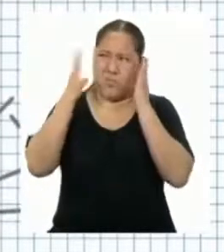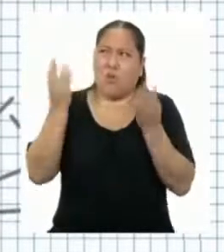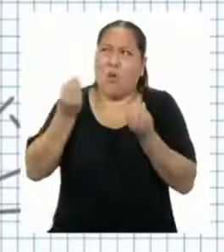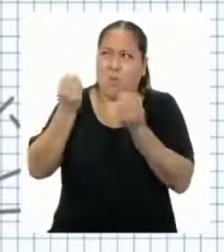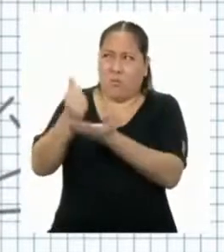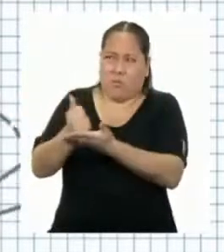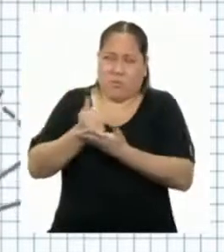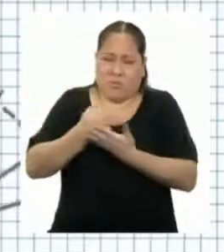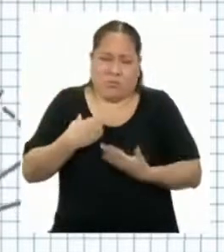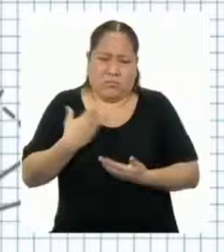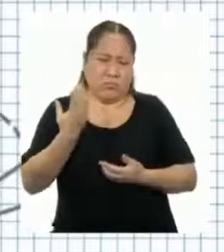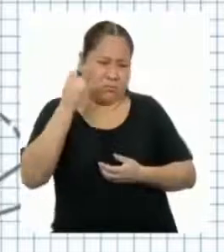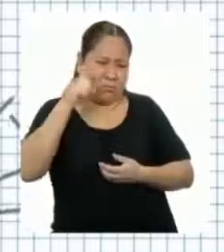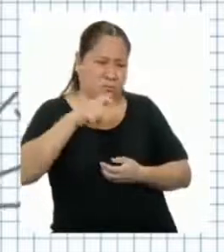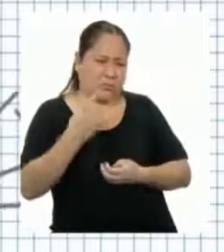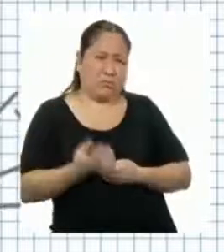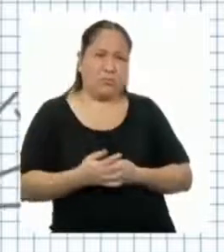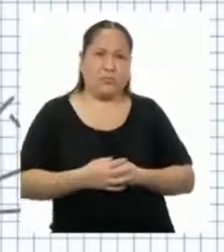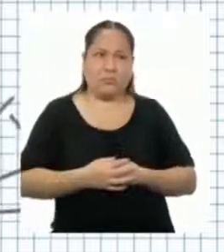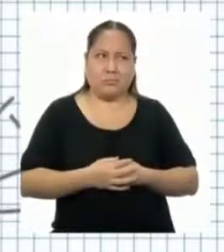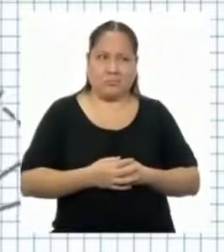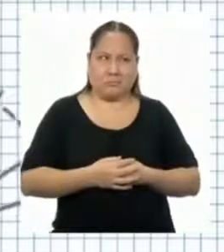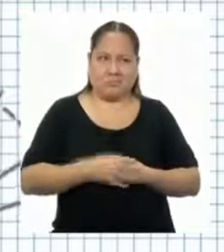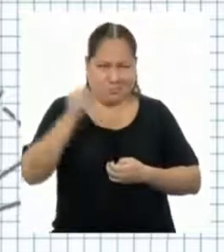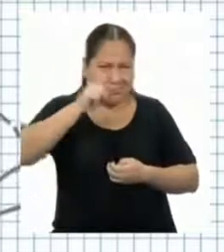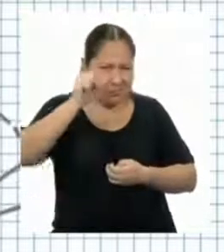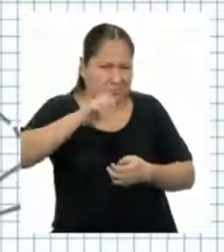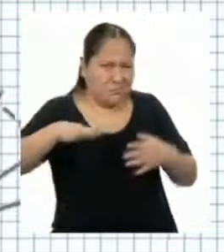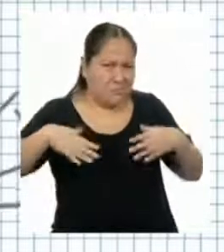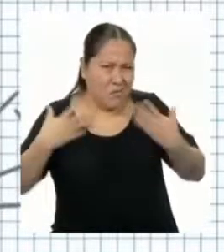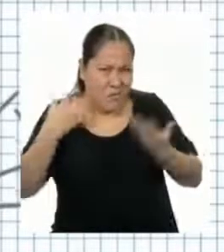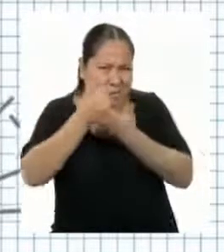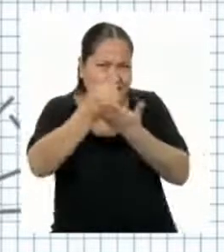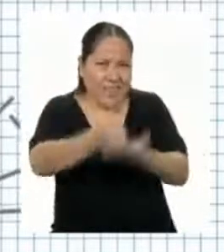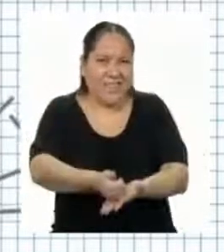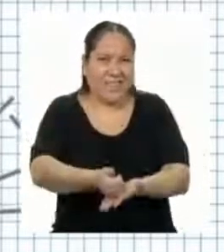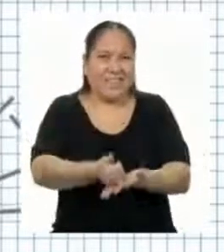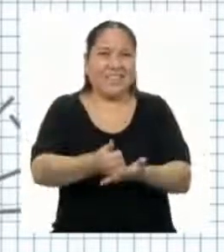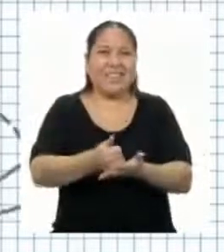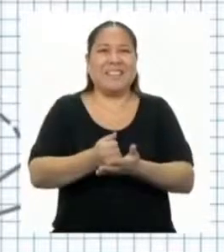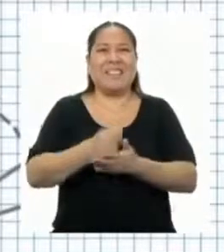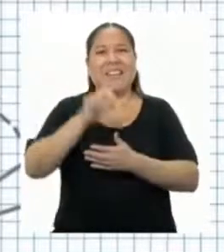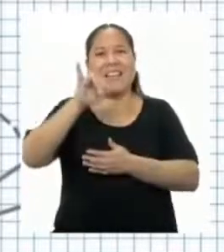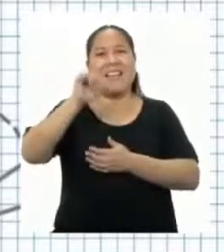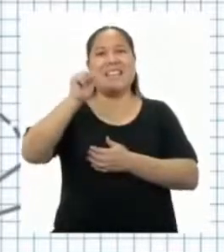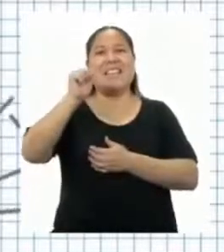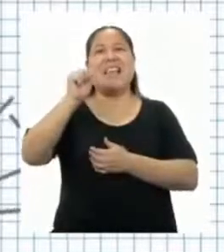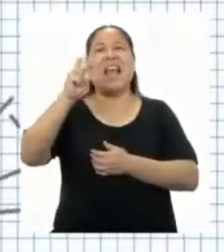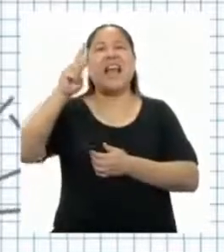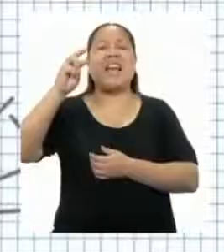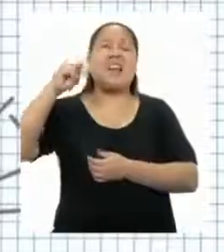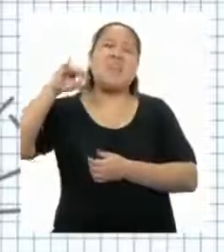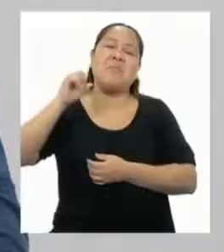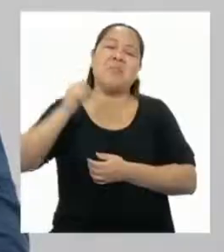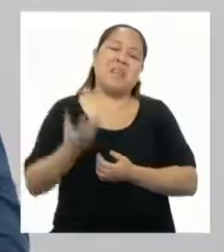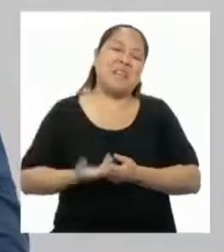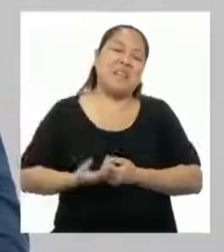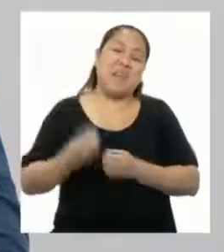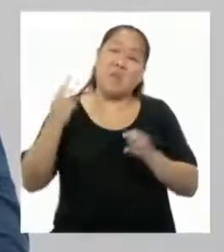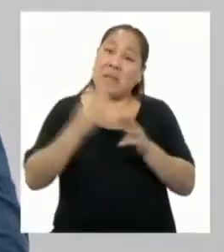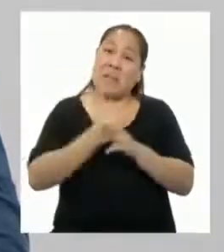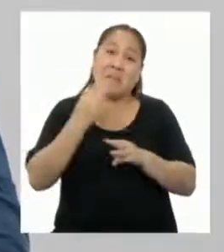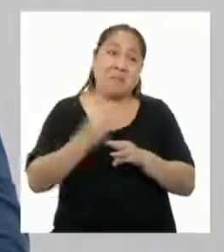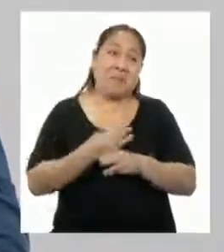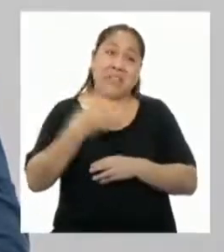puedas ayudarme con lo que necesito. Pero por supuesto que puedo, Yaremis. La matemática está presente